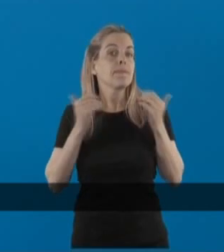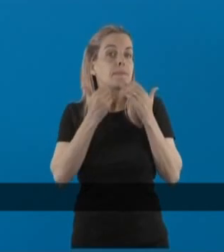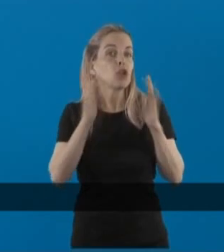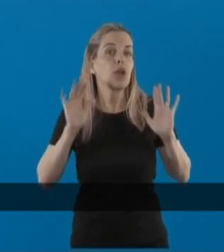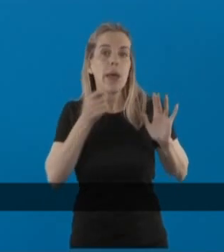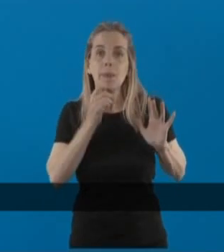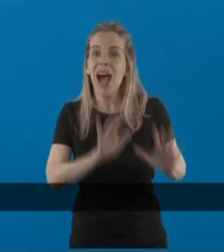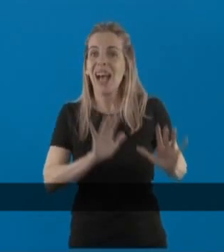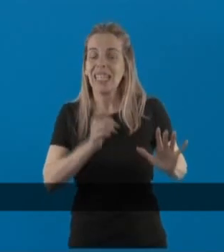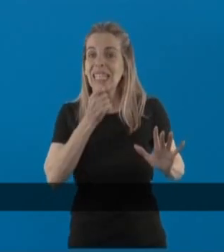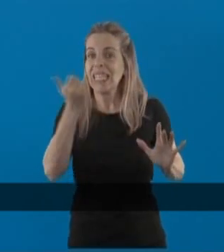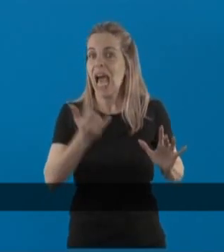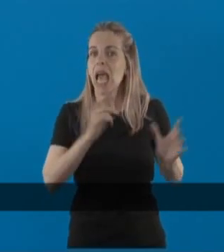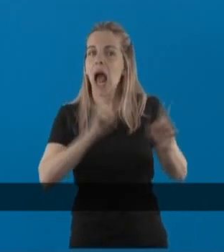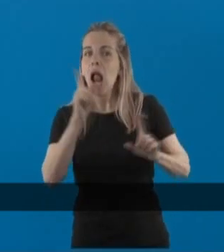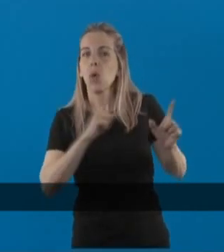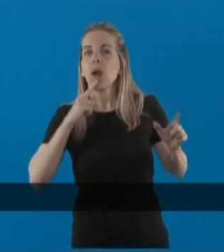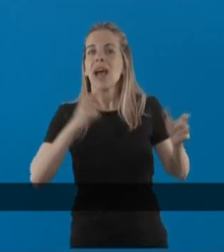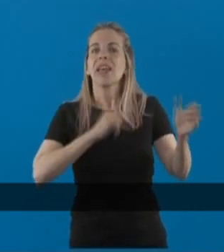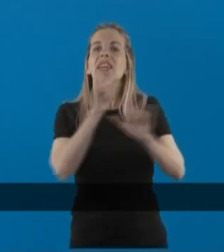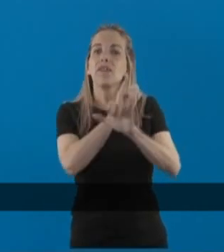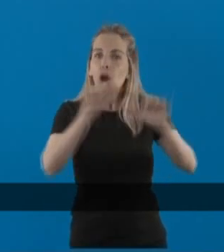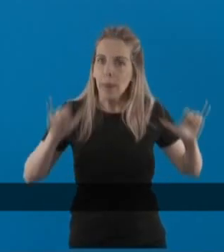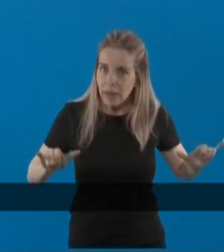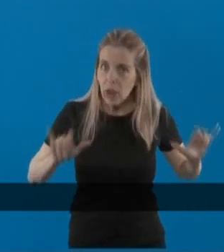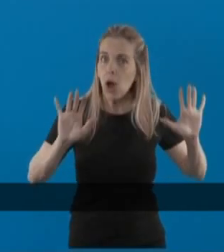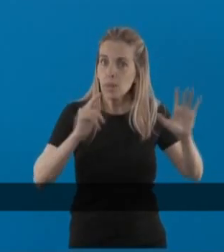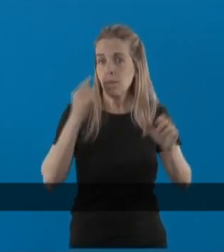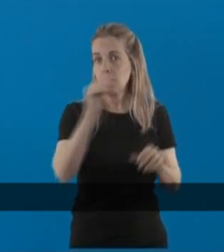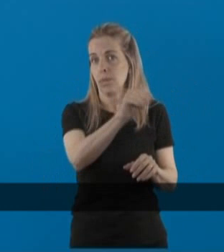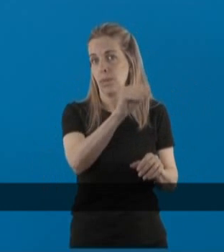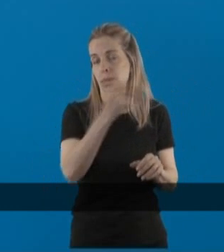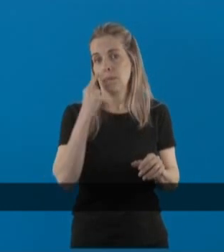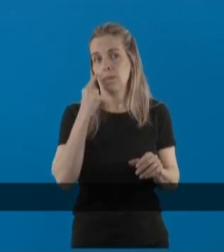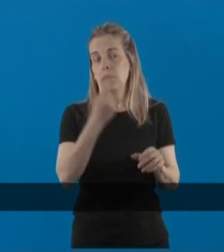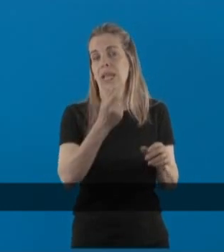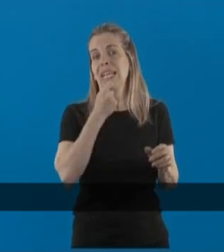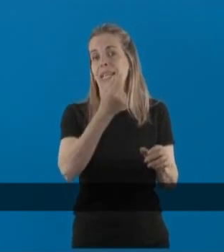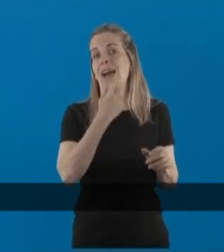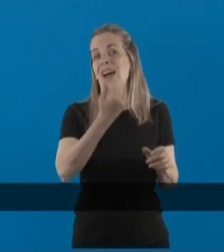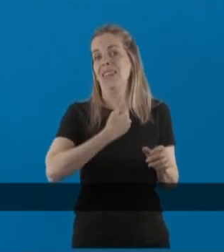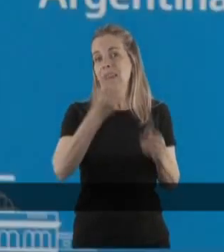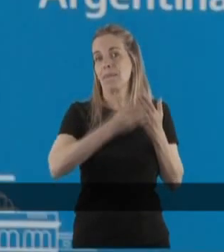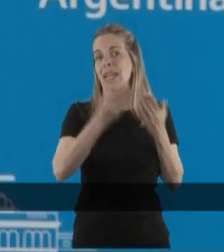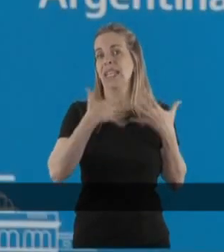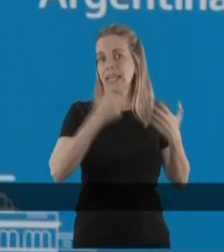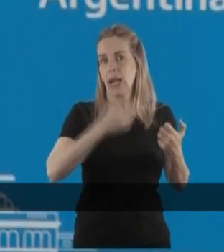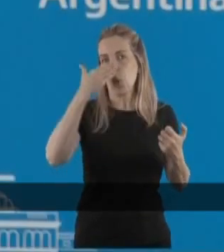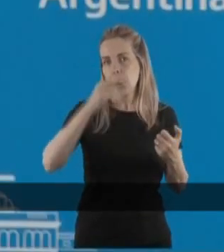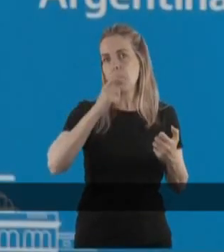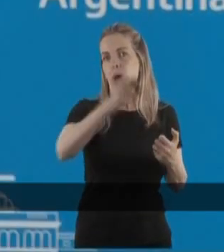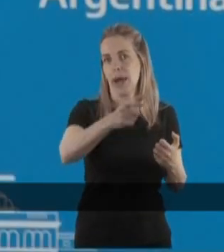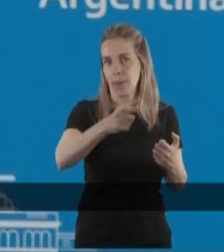es así, así que cuando haya una respuesta sobre si esto es así o no, y con la intervención de la ministra, como usted acaba de decir, de la ministra de Salud, le voy a alcanzar una